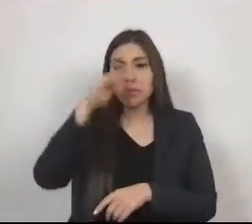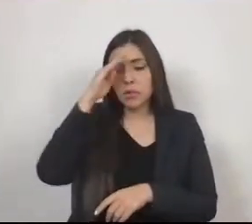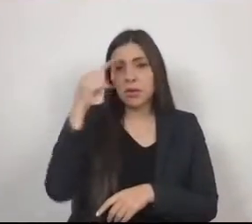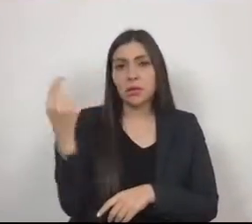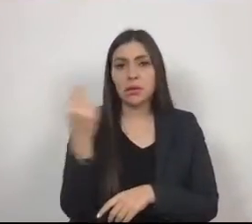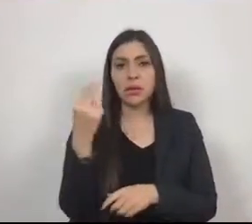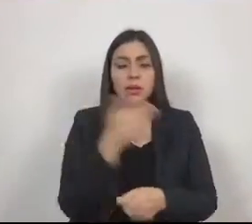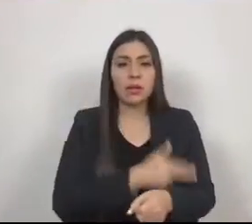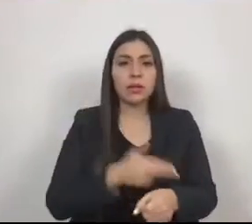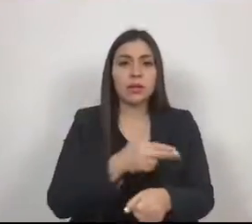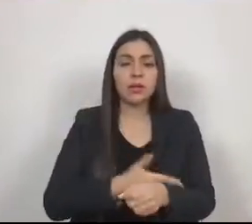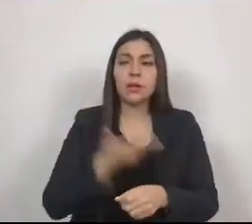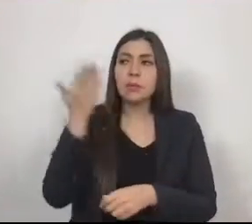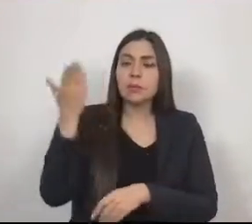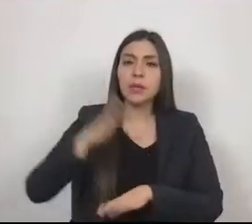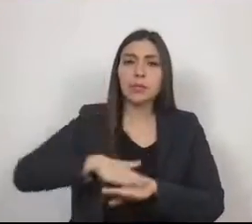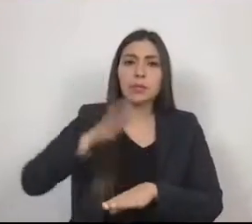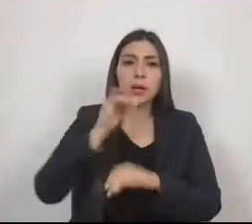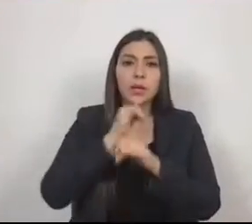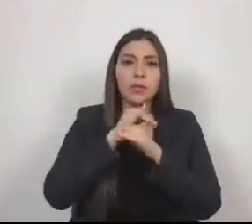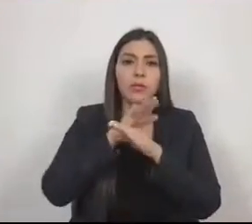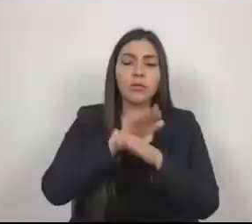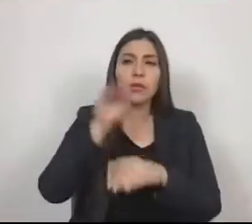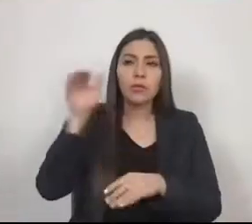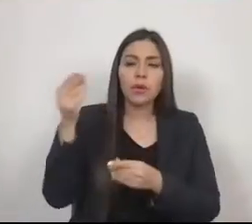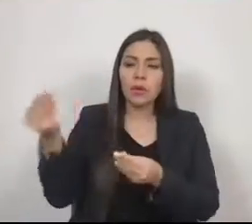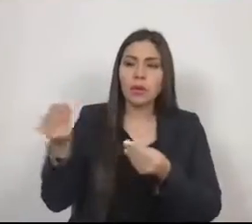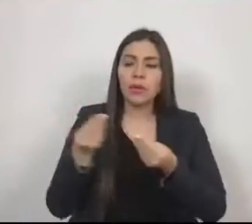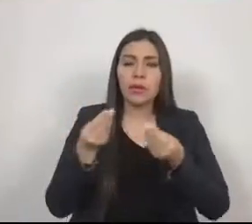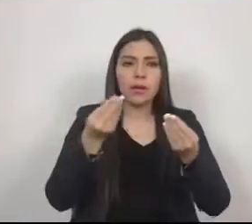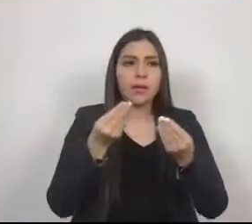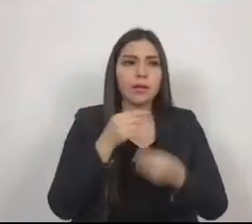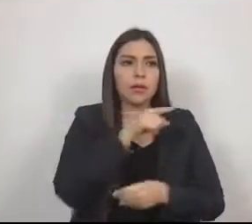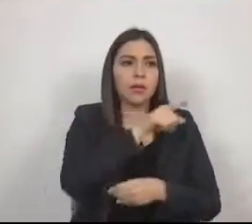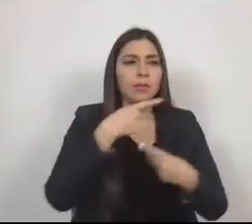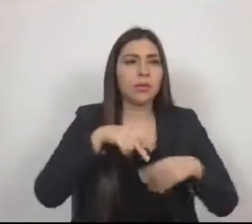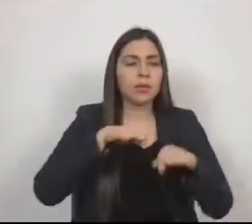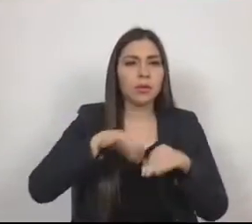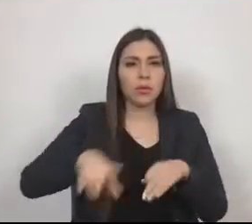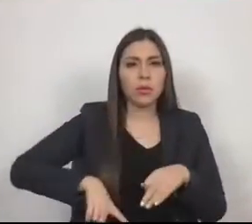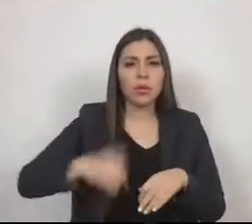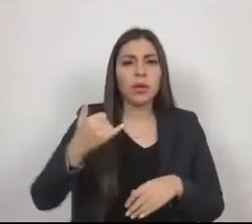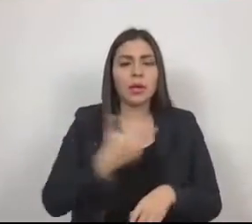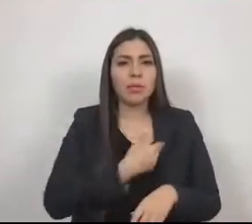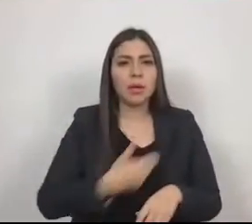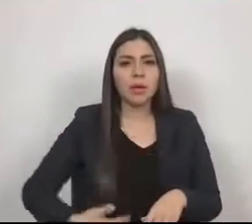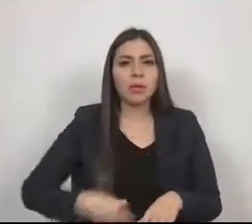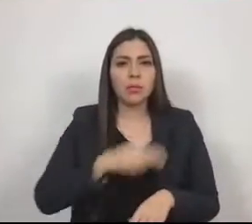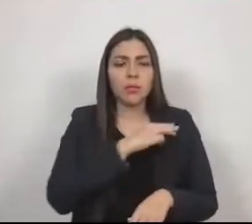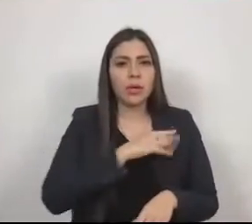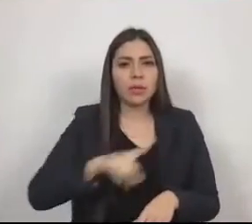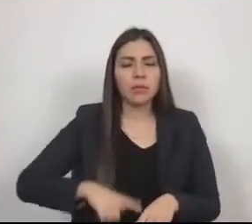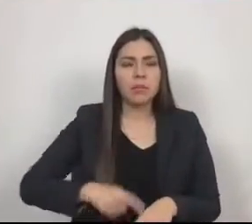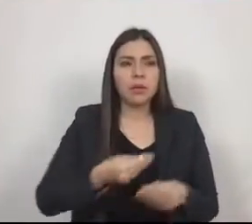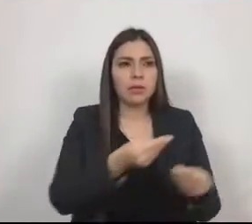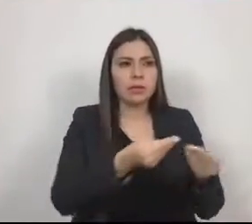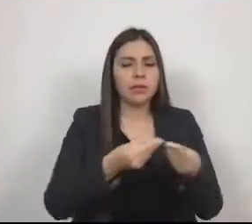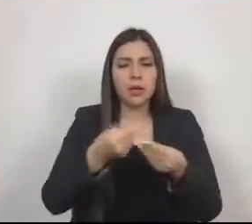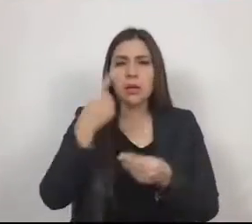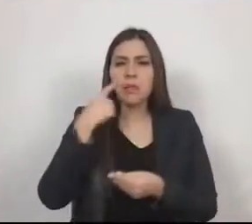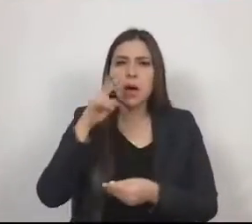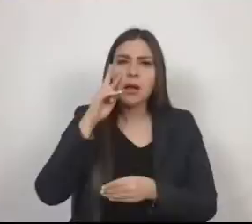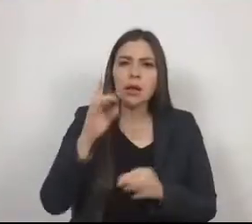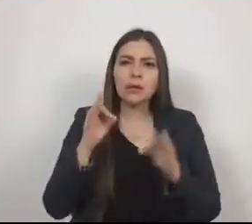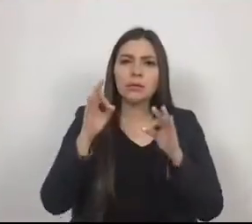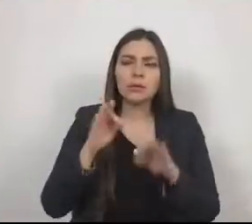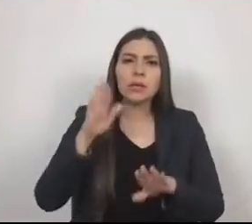más información a los presidentes municipales y a los servidores públicos de los organismos públicos descentralizados para analizar con mayor